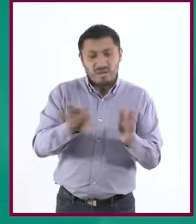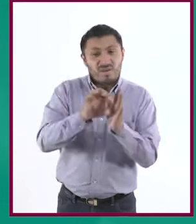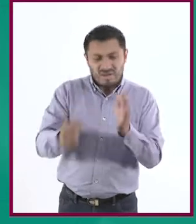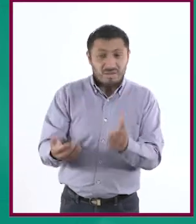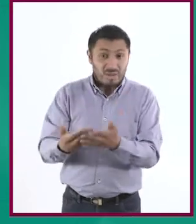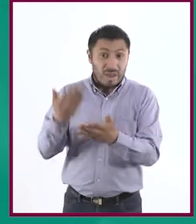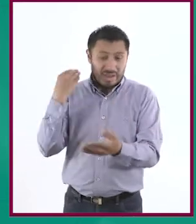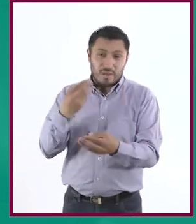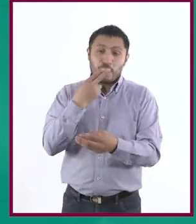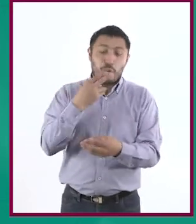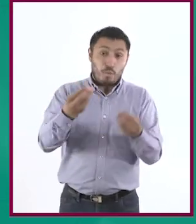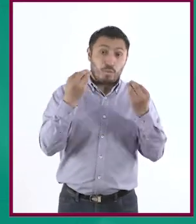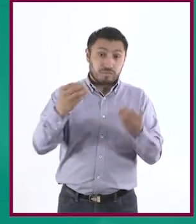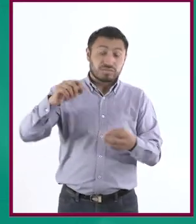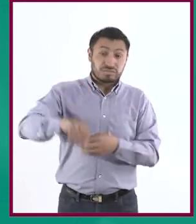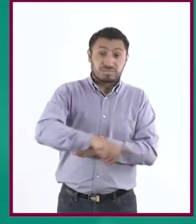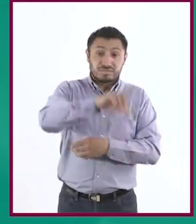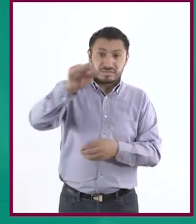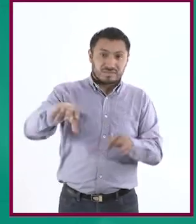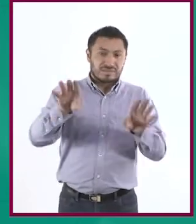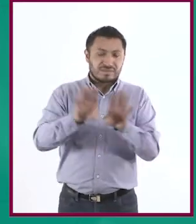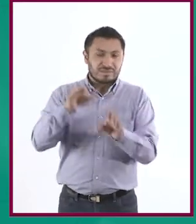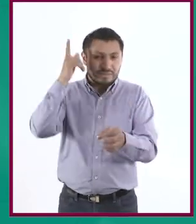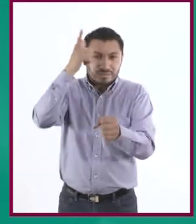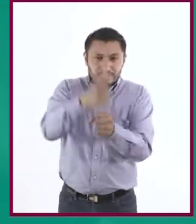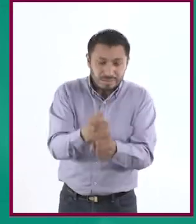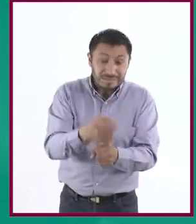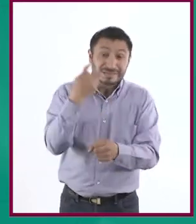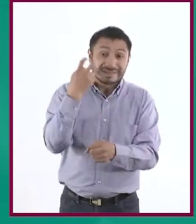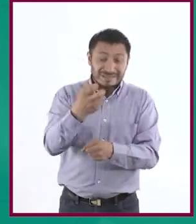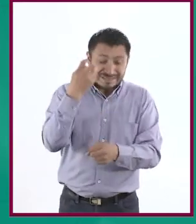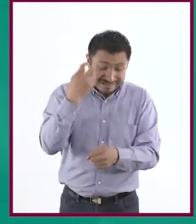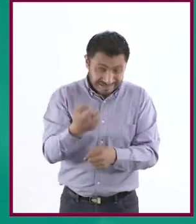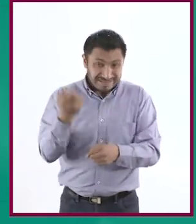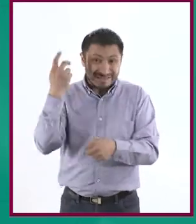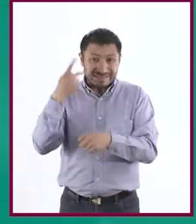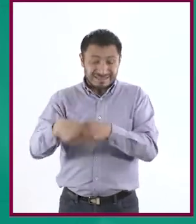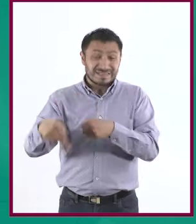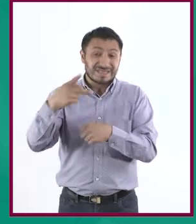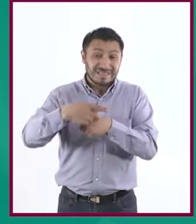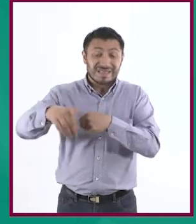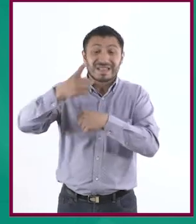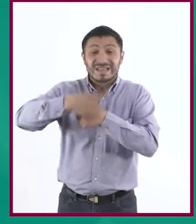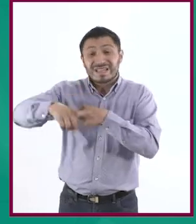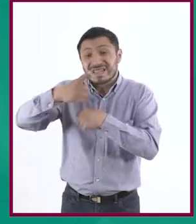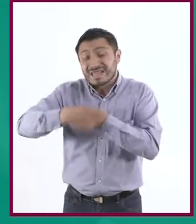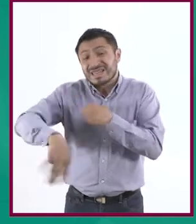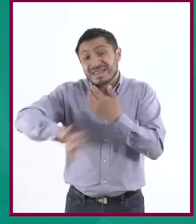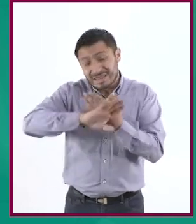usó muchísimo y hasta después se descubrió que era muy dañino.